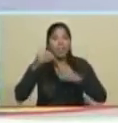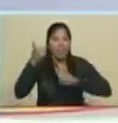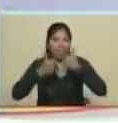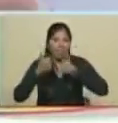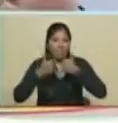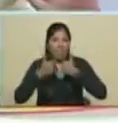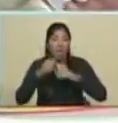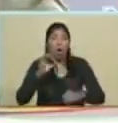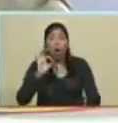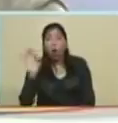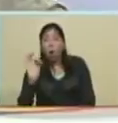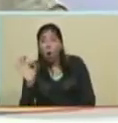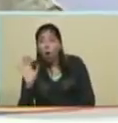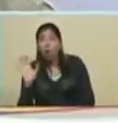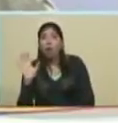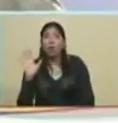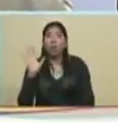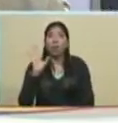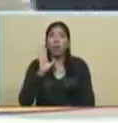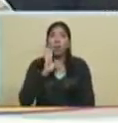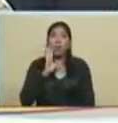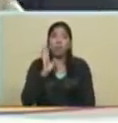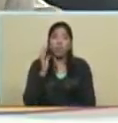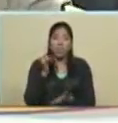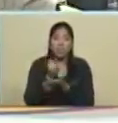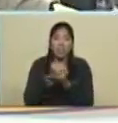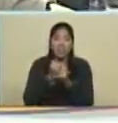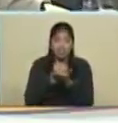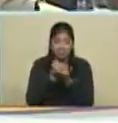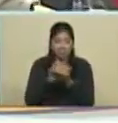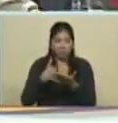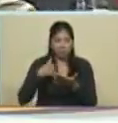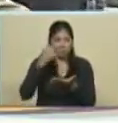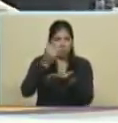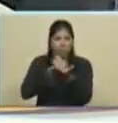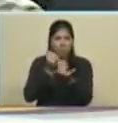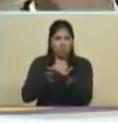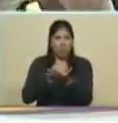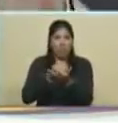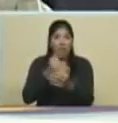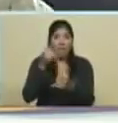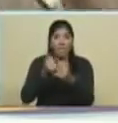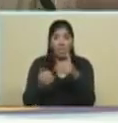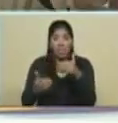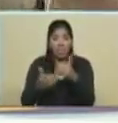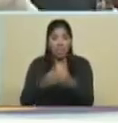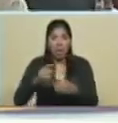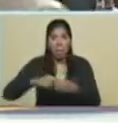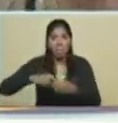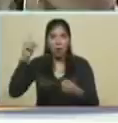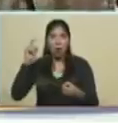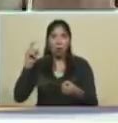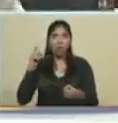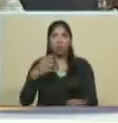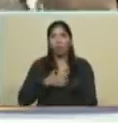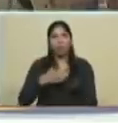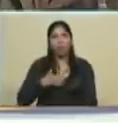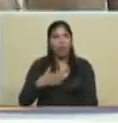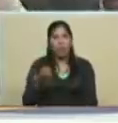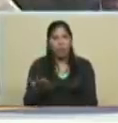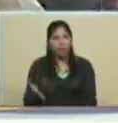o inscribirse y retirarse a final, porque ellos saben que no nos ganan una